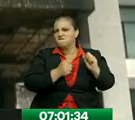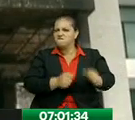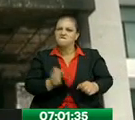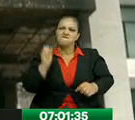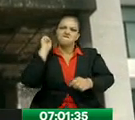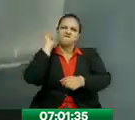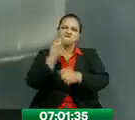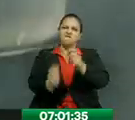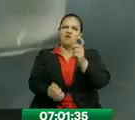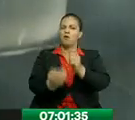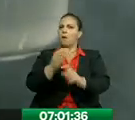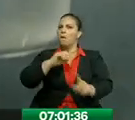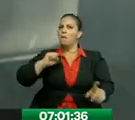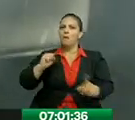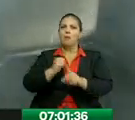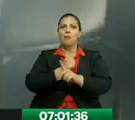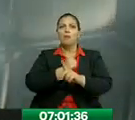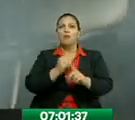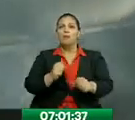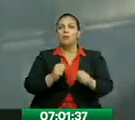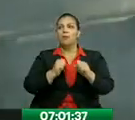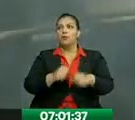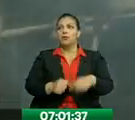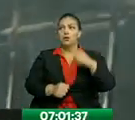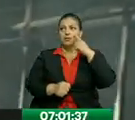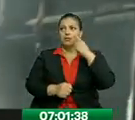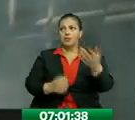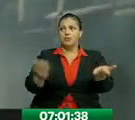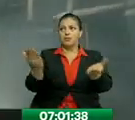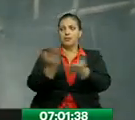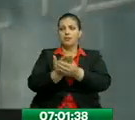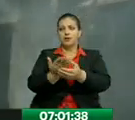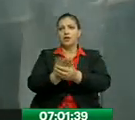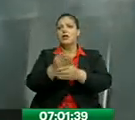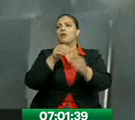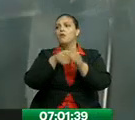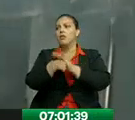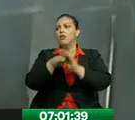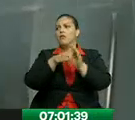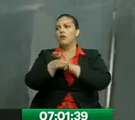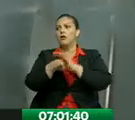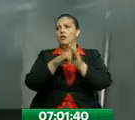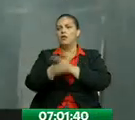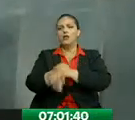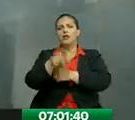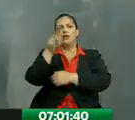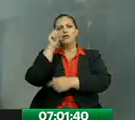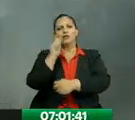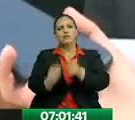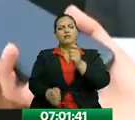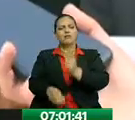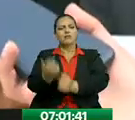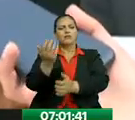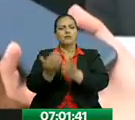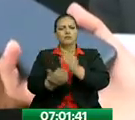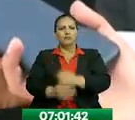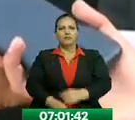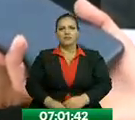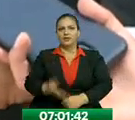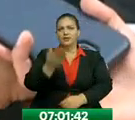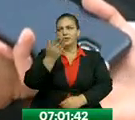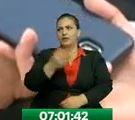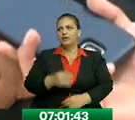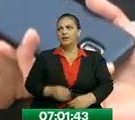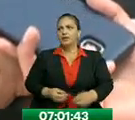Gobierno Nacional. Con respecto a los documentos sensibles que reposaban en el edificio, el funcionario mencionó: la